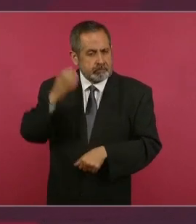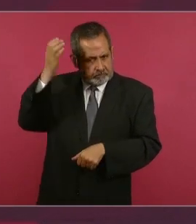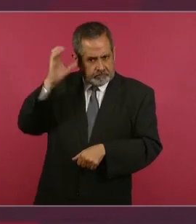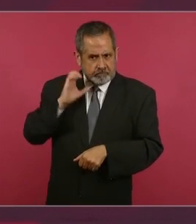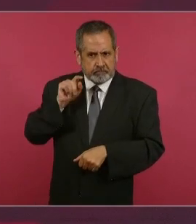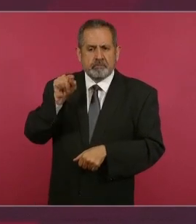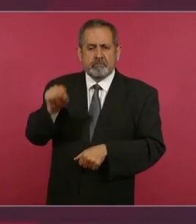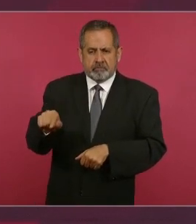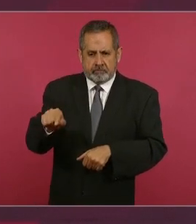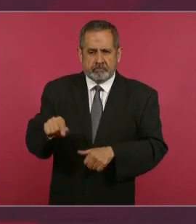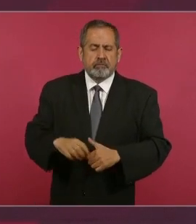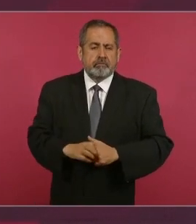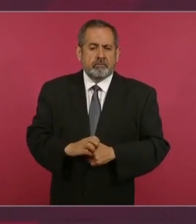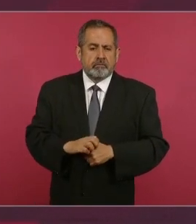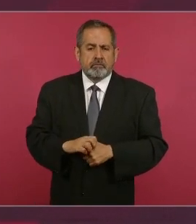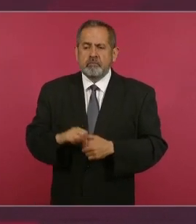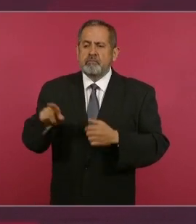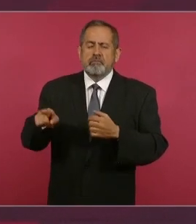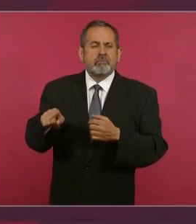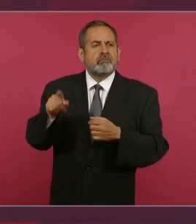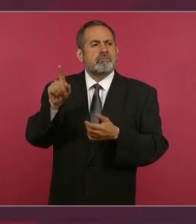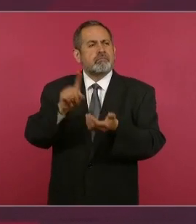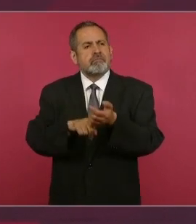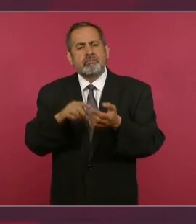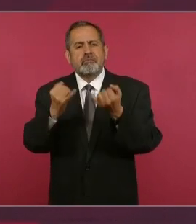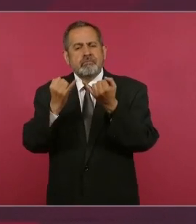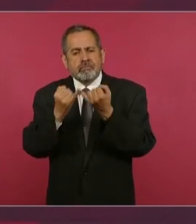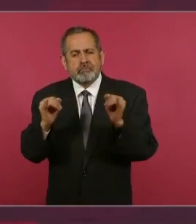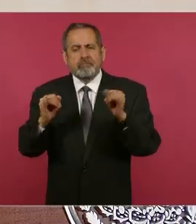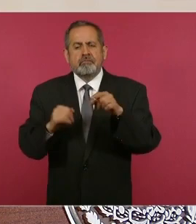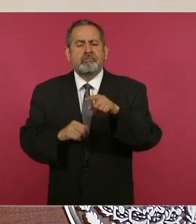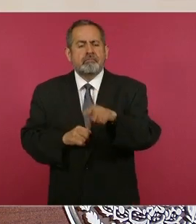Sinaloa, y vamos a inaugurar